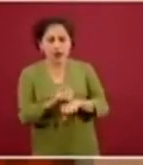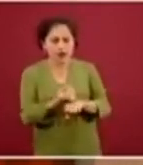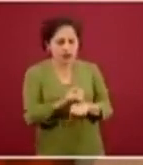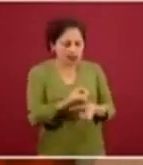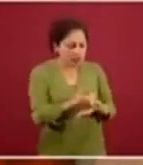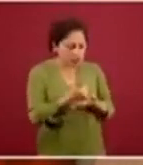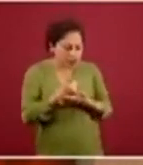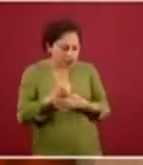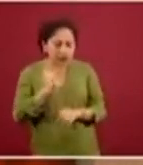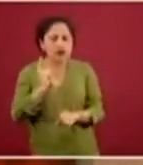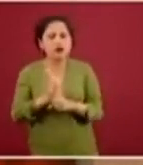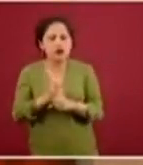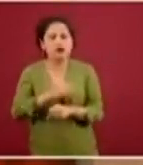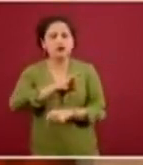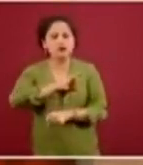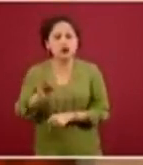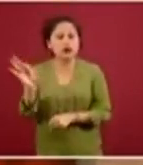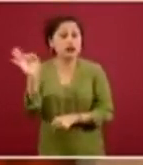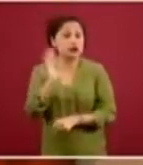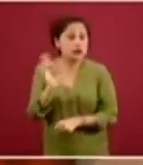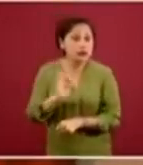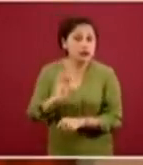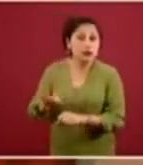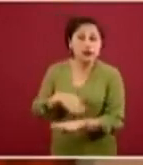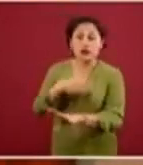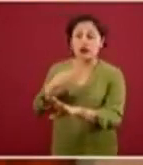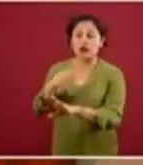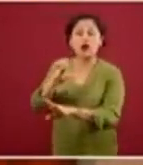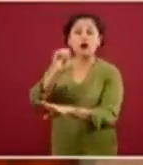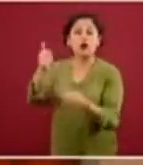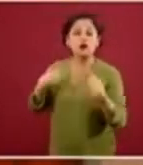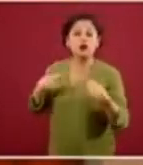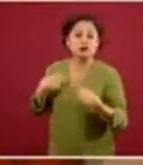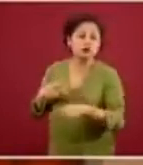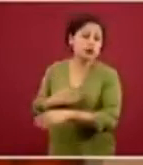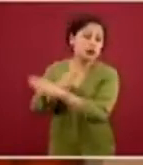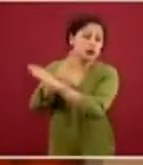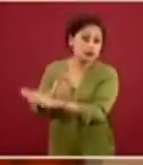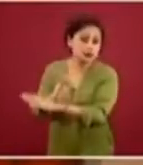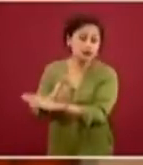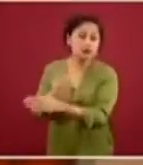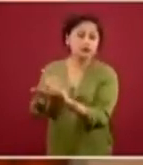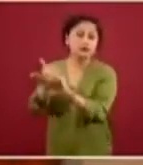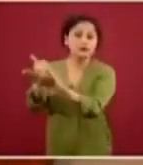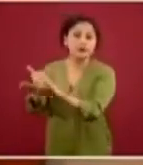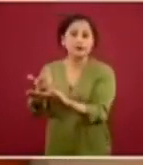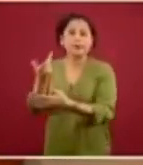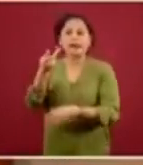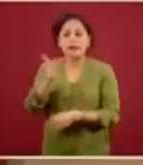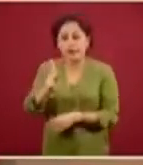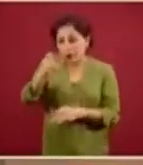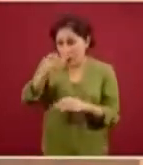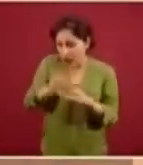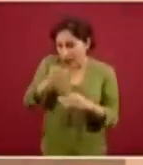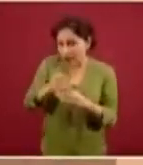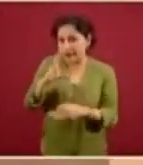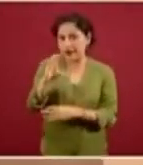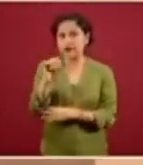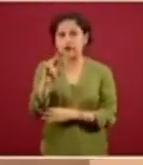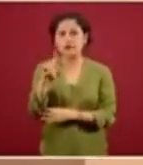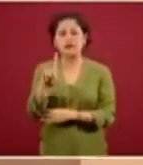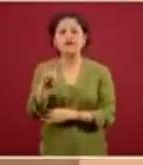siguieron más allá. ¿Pero qué pasa en el momento actual que es COVID-19? Diferentes países están investigando el